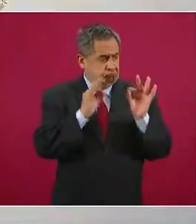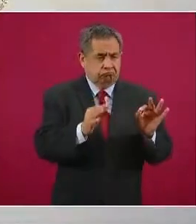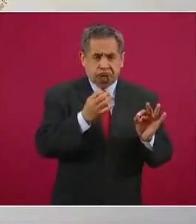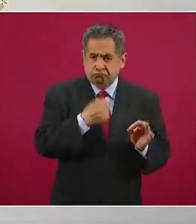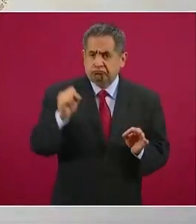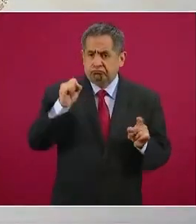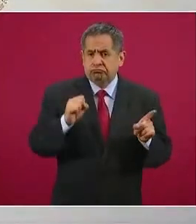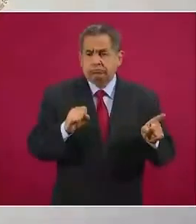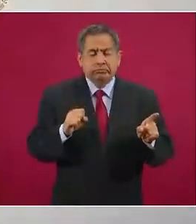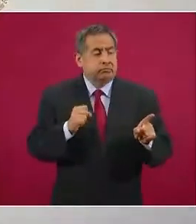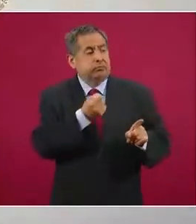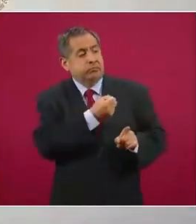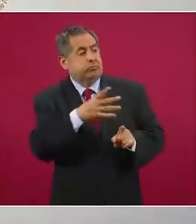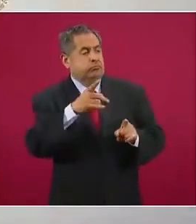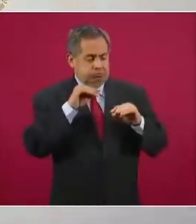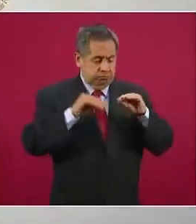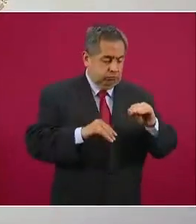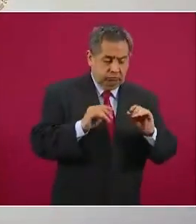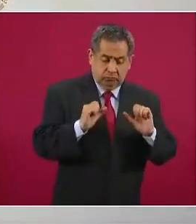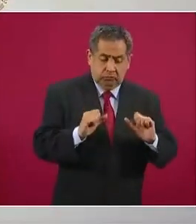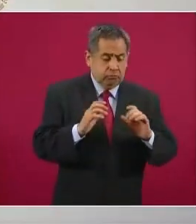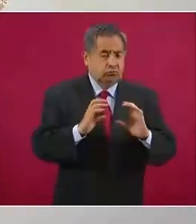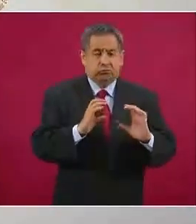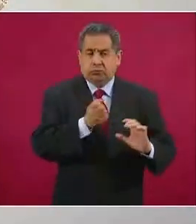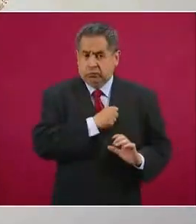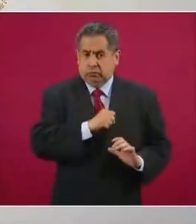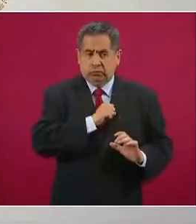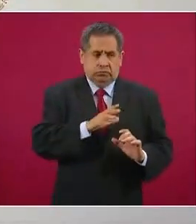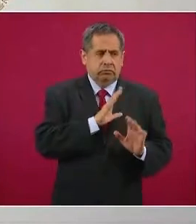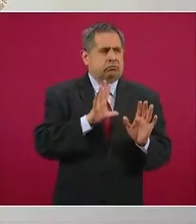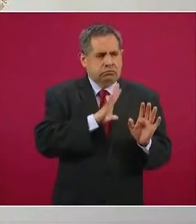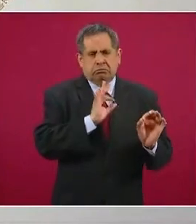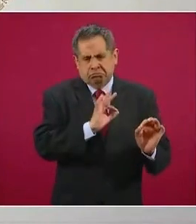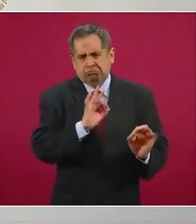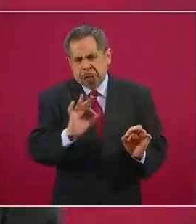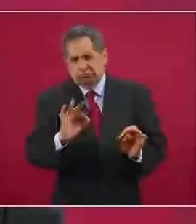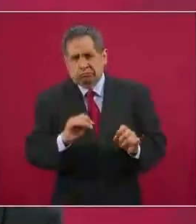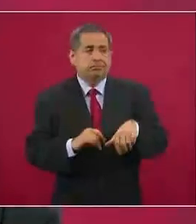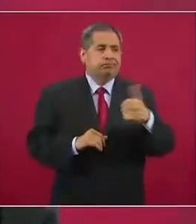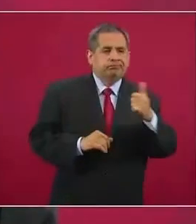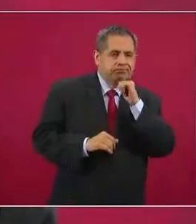que cuidan la calidad de lo que producen, hay otras que no.